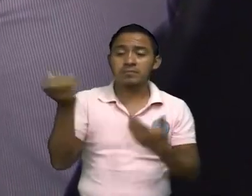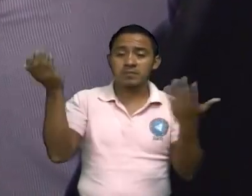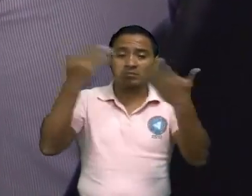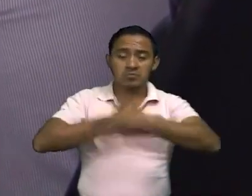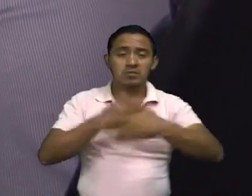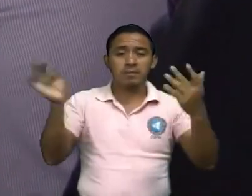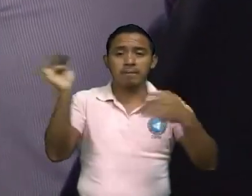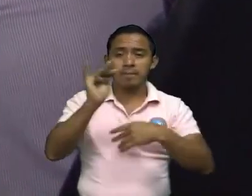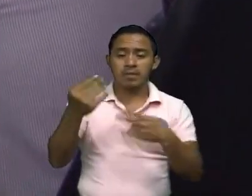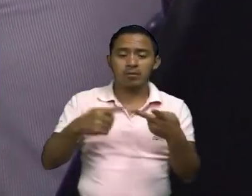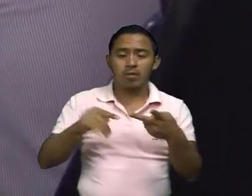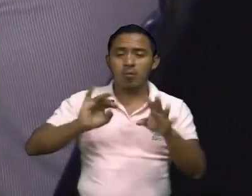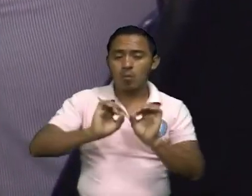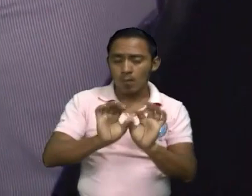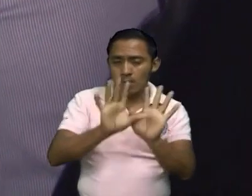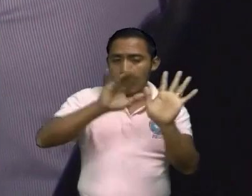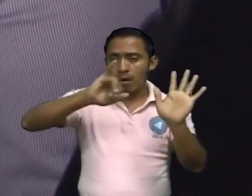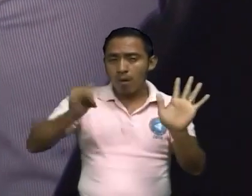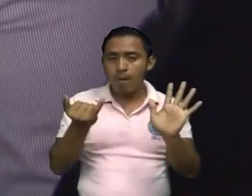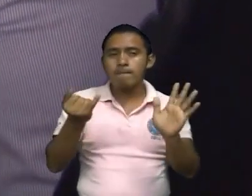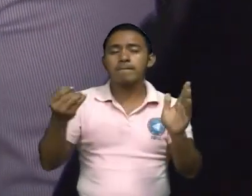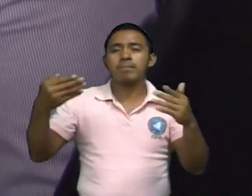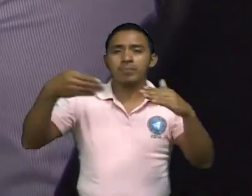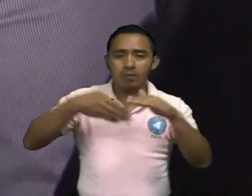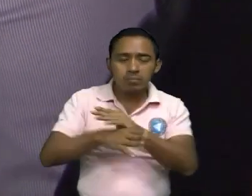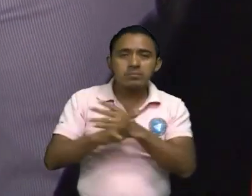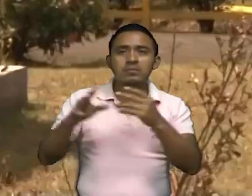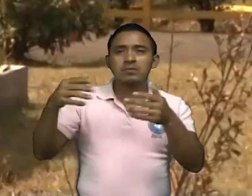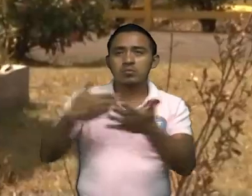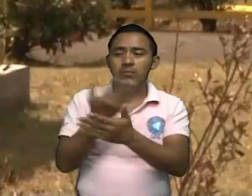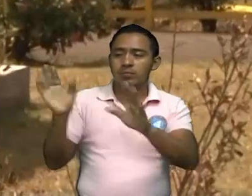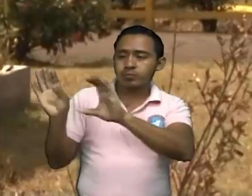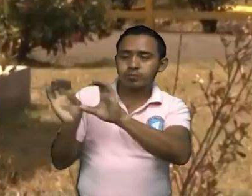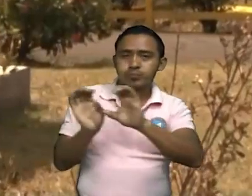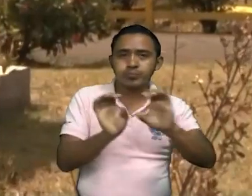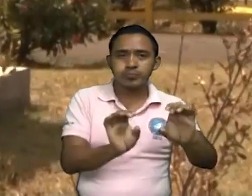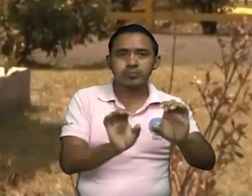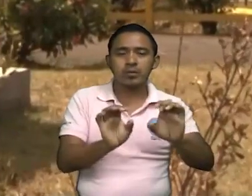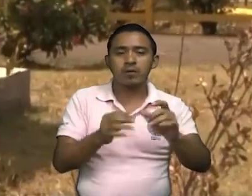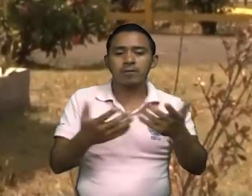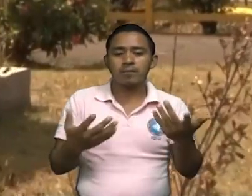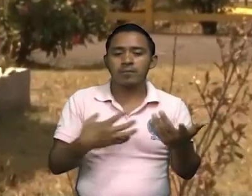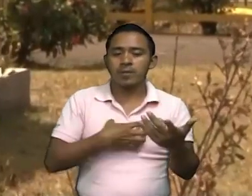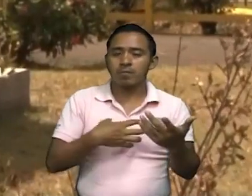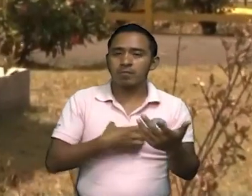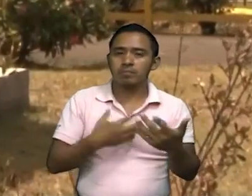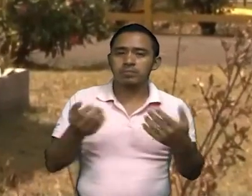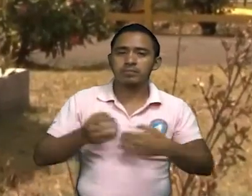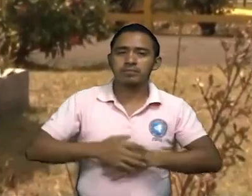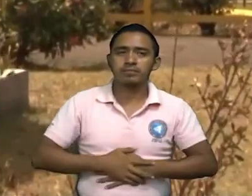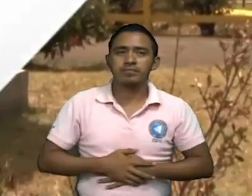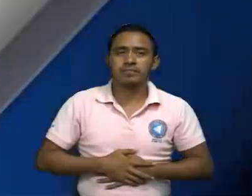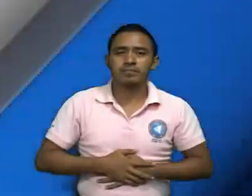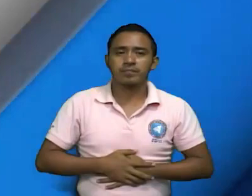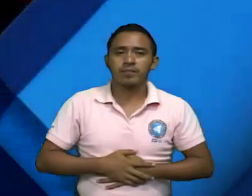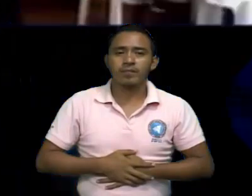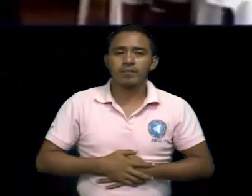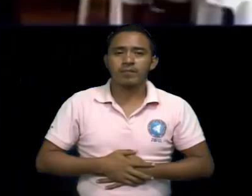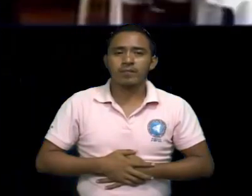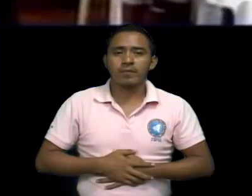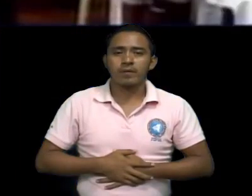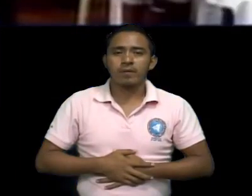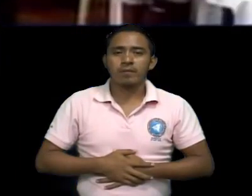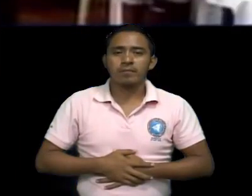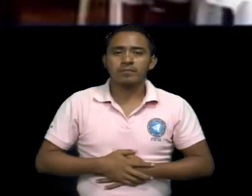miércoles y madrugada del jueves ingresará al territorio nacional una nueva onda tropical.